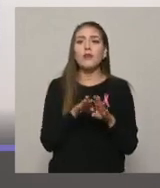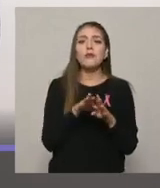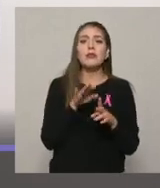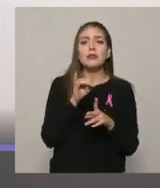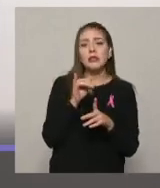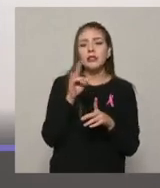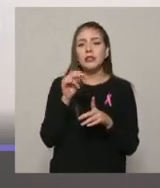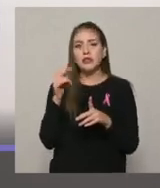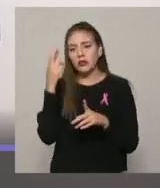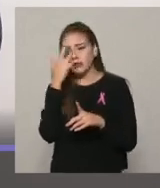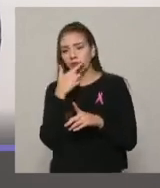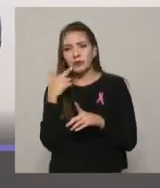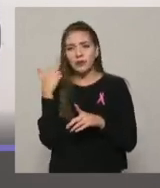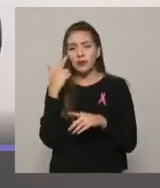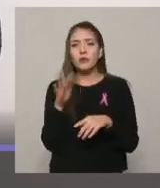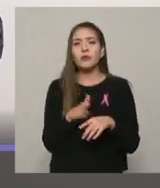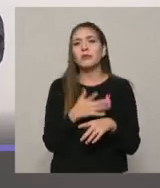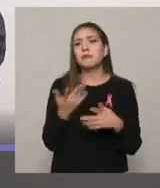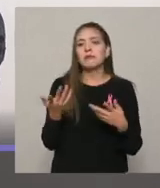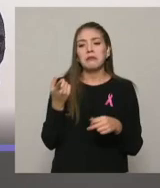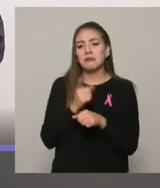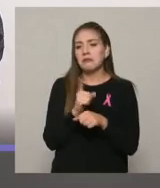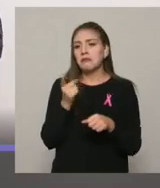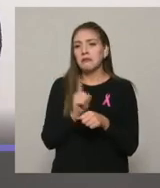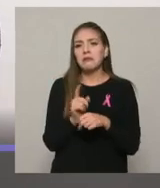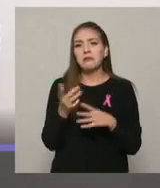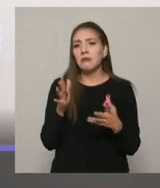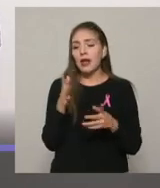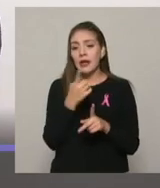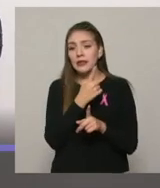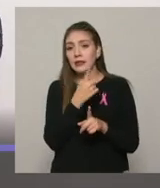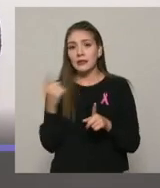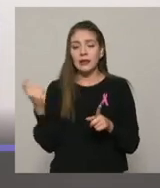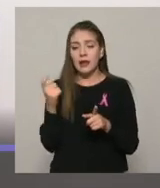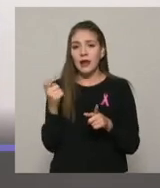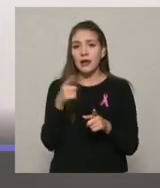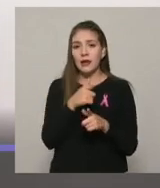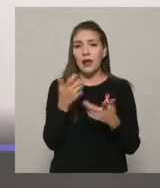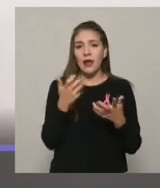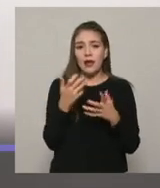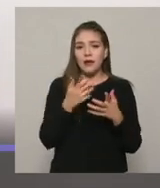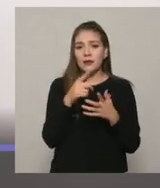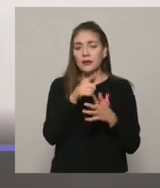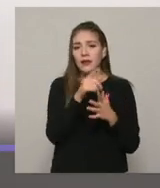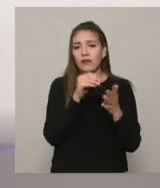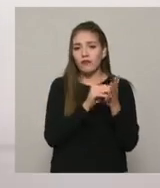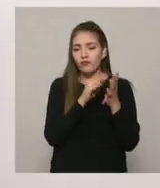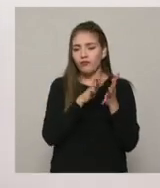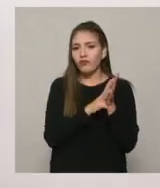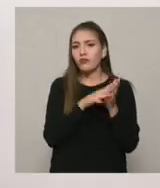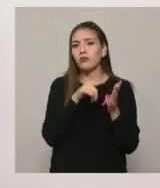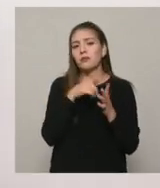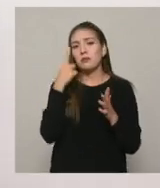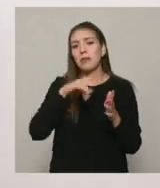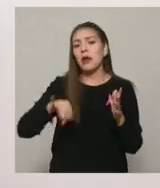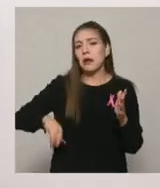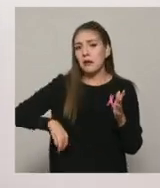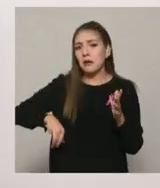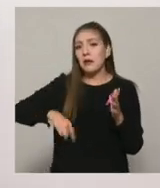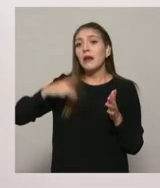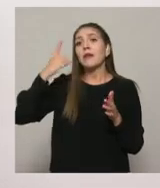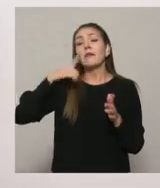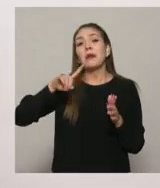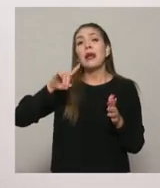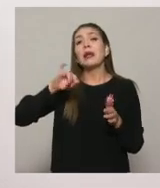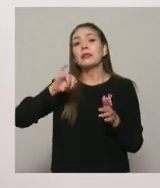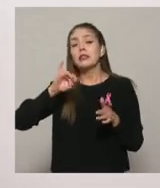están generando por lo menos unos 100 artículos científicos interesantes. Pero para filtrarlo,